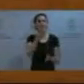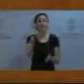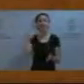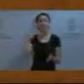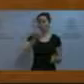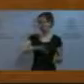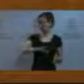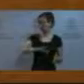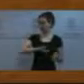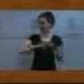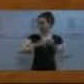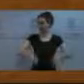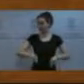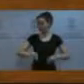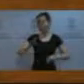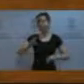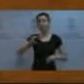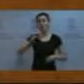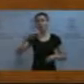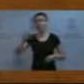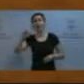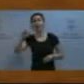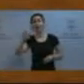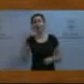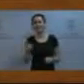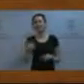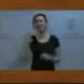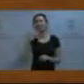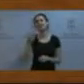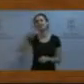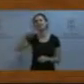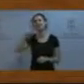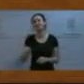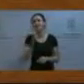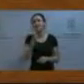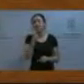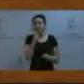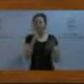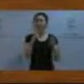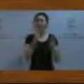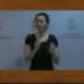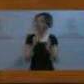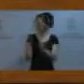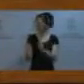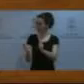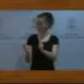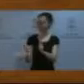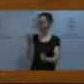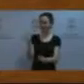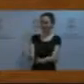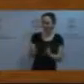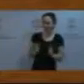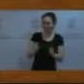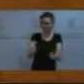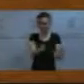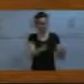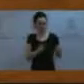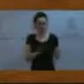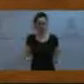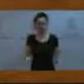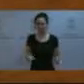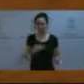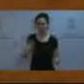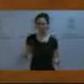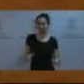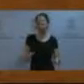de Siero, el señor Corrales, en los tiempos en los que Villa quitaba y ponía cargos públicos a su antojo. Fueron ustedes, los socialistas,